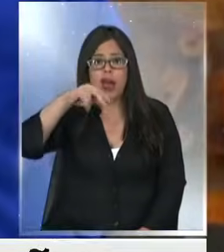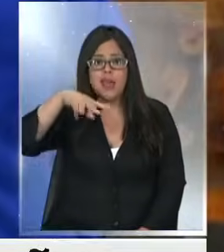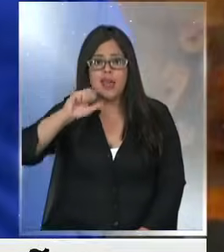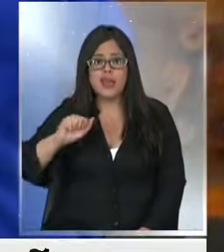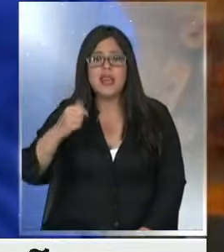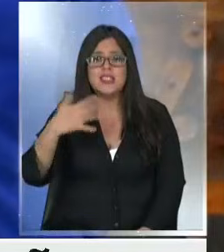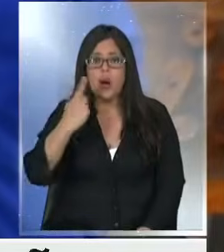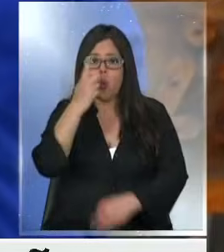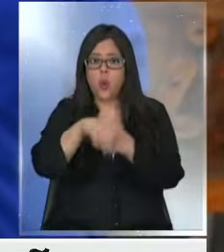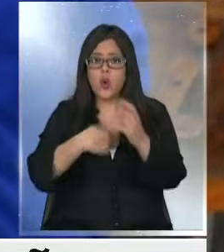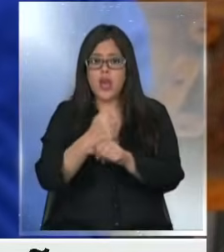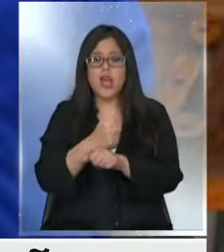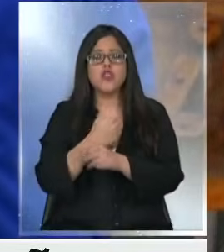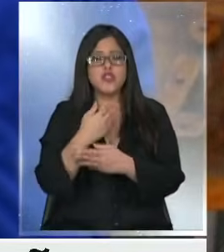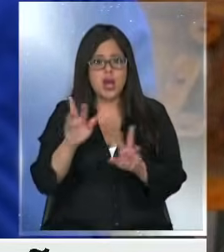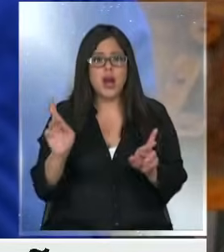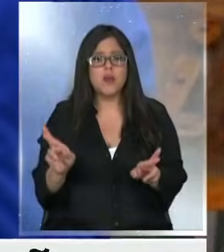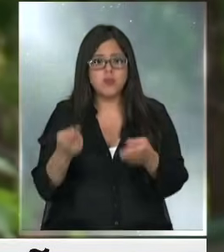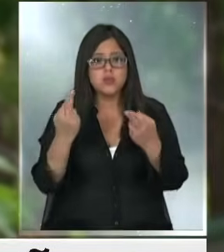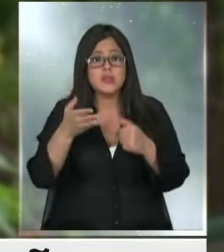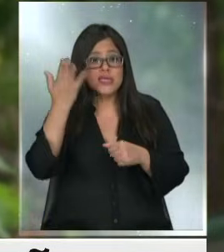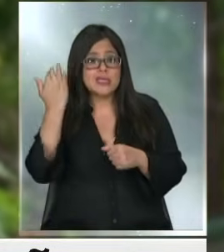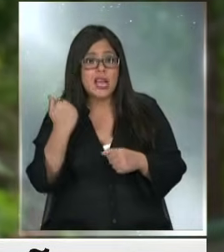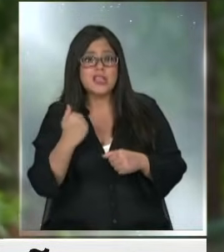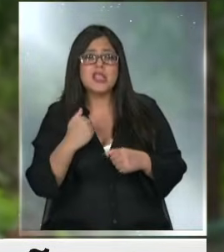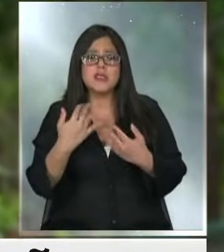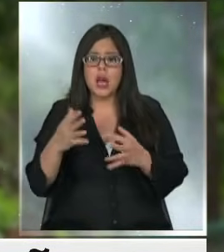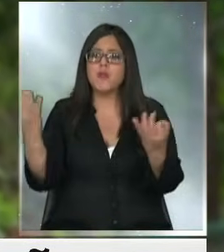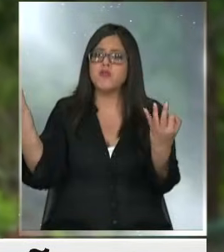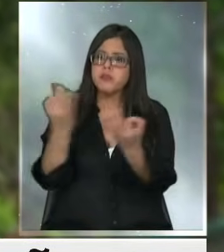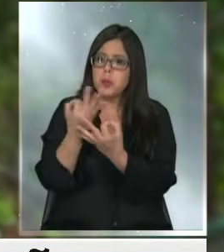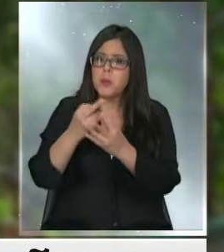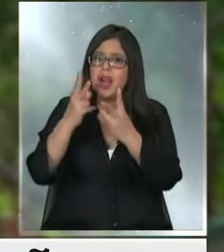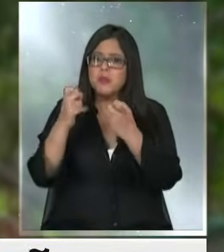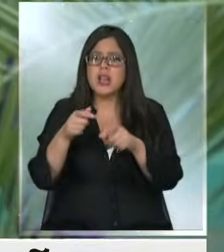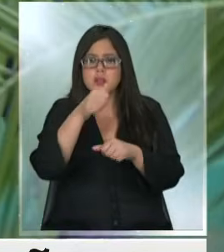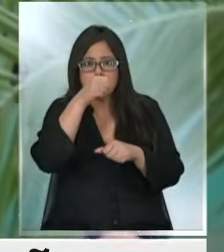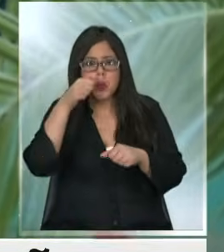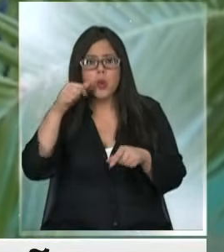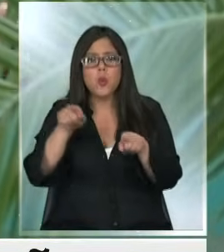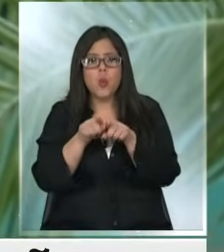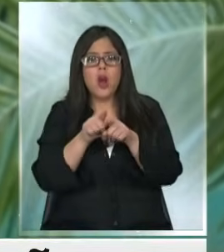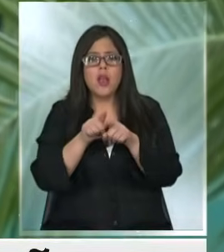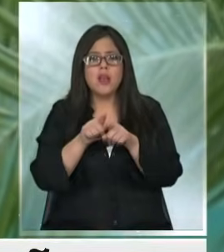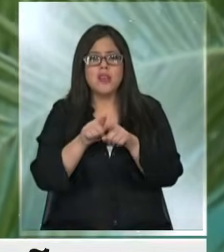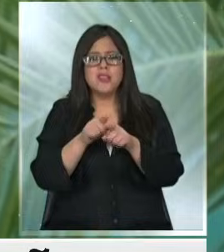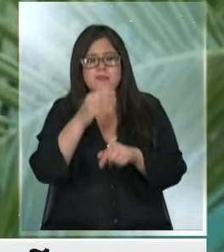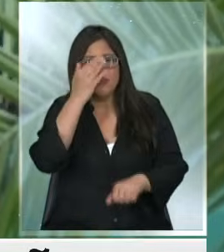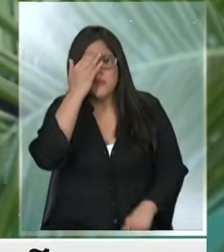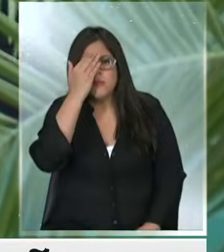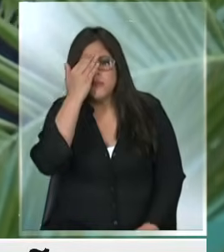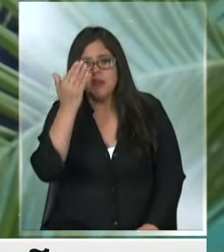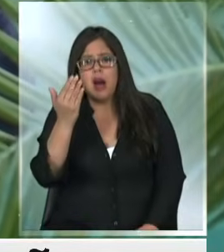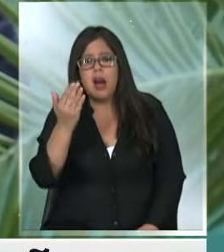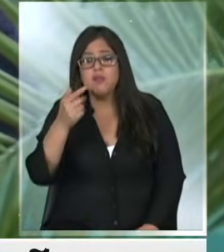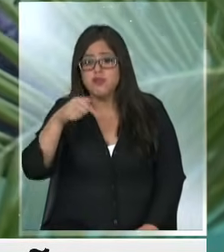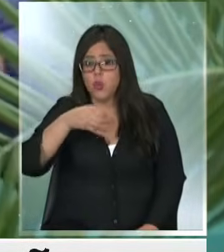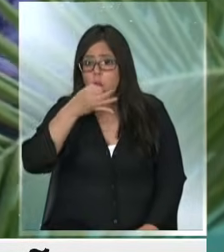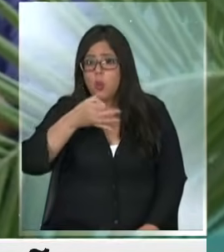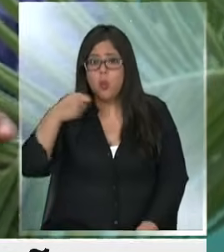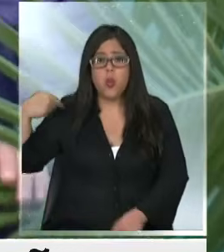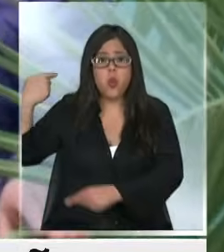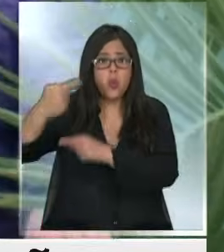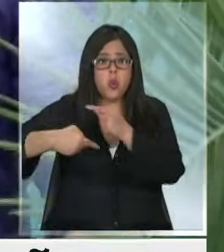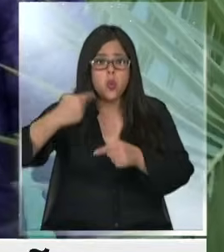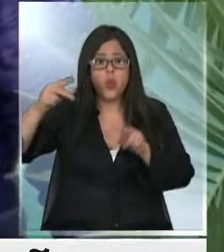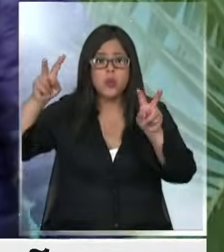Cristian nos habla sin tapujos de lo que fue su adicción a las drogas. Un mundo que lo llevó a conocer su peor cara. Hoy cuenta su historia desde la vereda